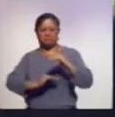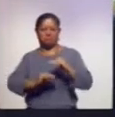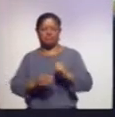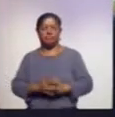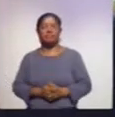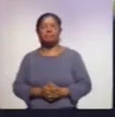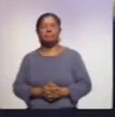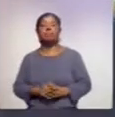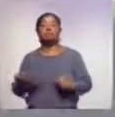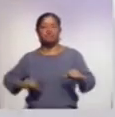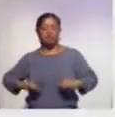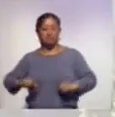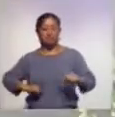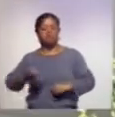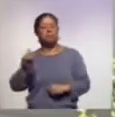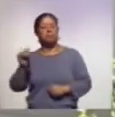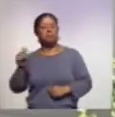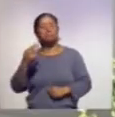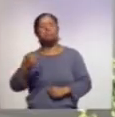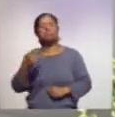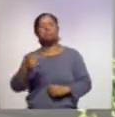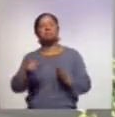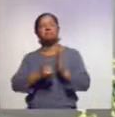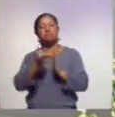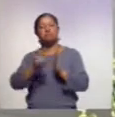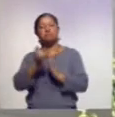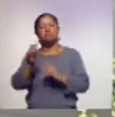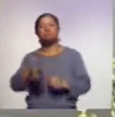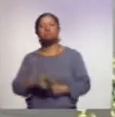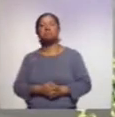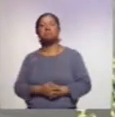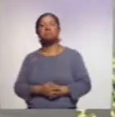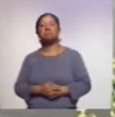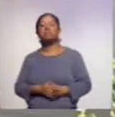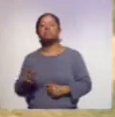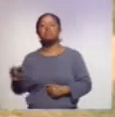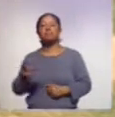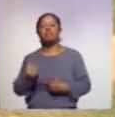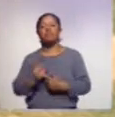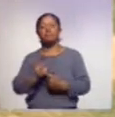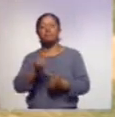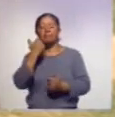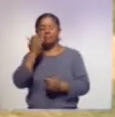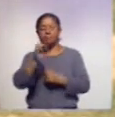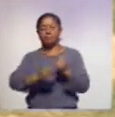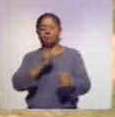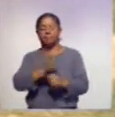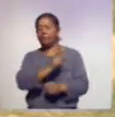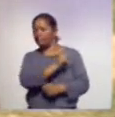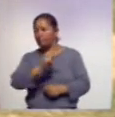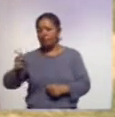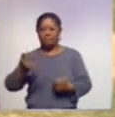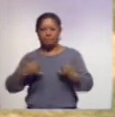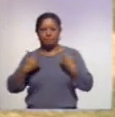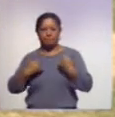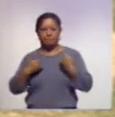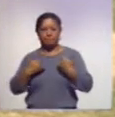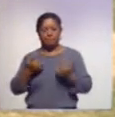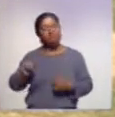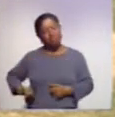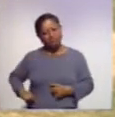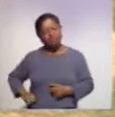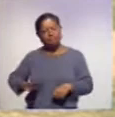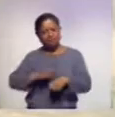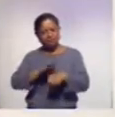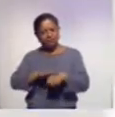una actividad que le llamamos Constrúyete. Explicó que la misión del CECIT es ofrecer oportunidades que incentiven a los estudiantes su interés para